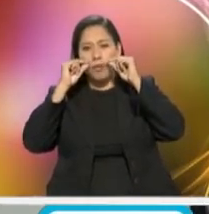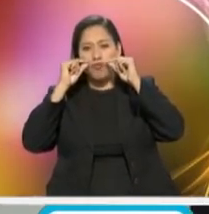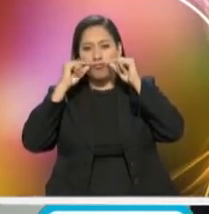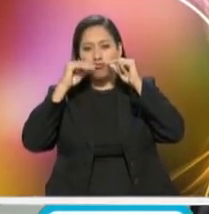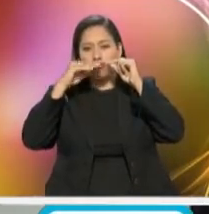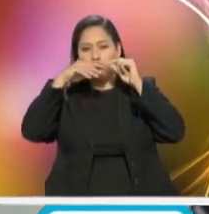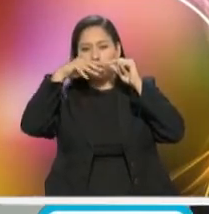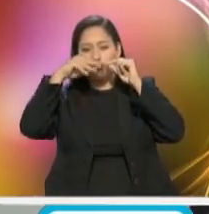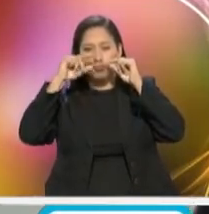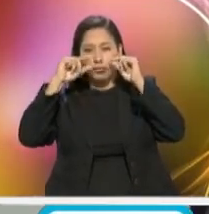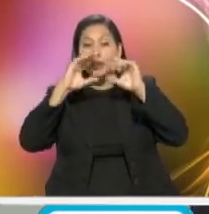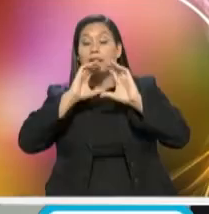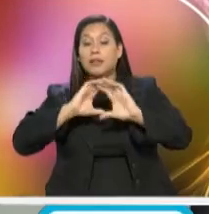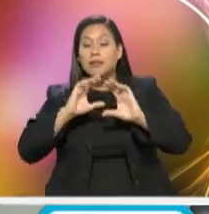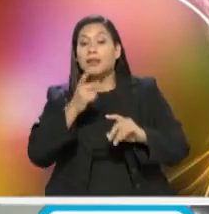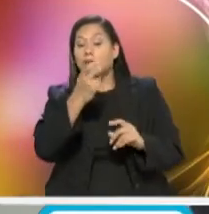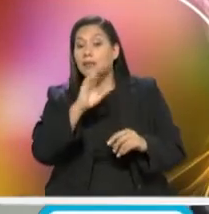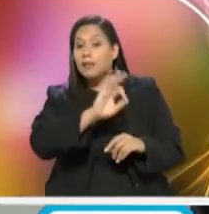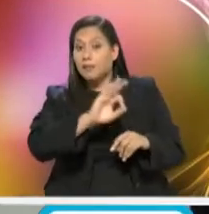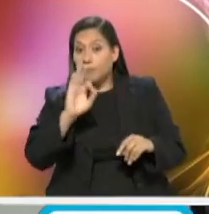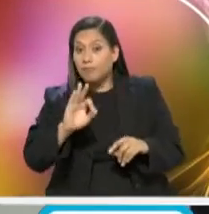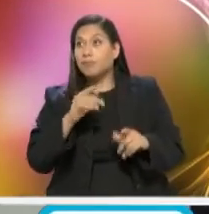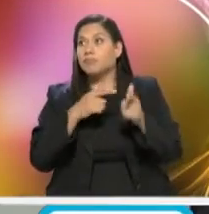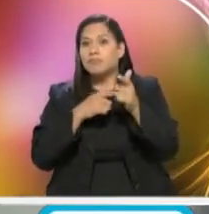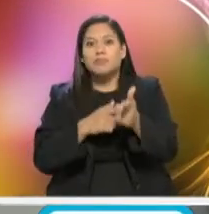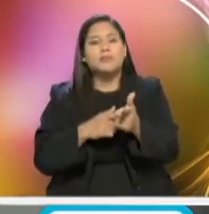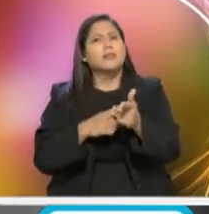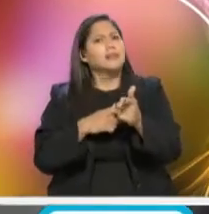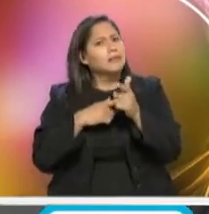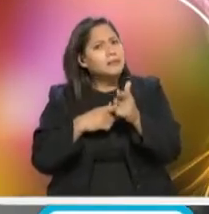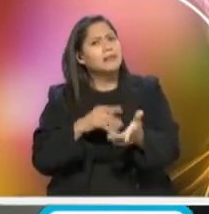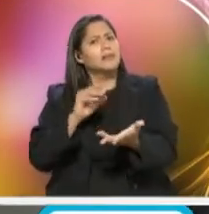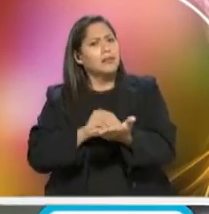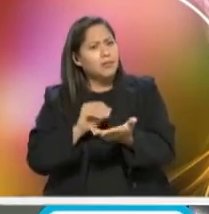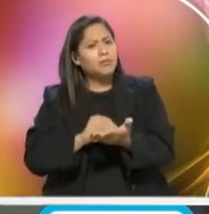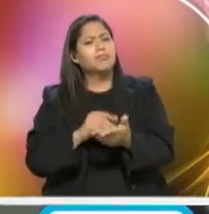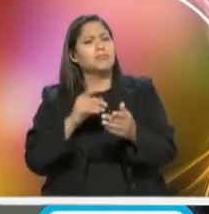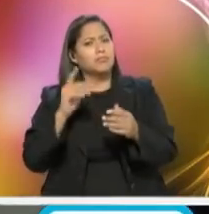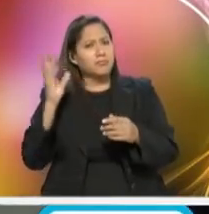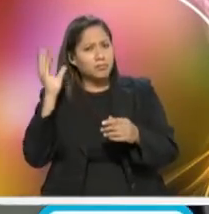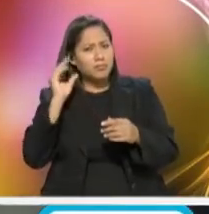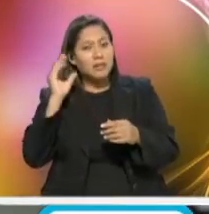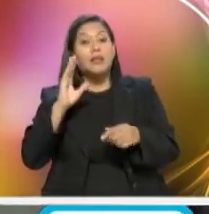estas épocas, esta música se siguió escuchando y se sigue escuchando,